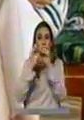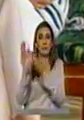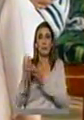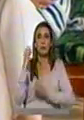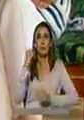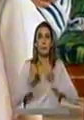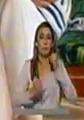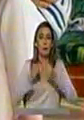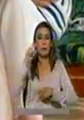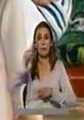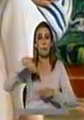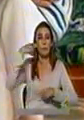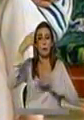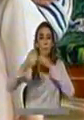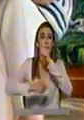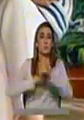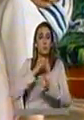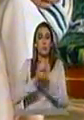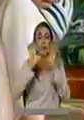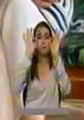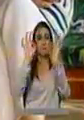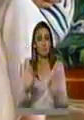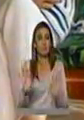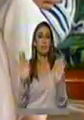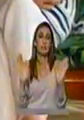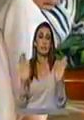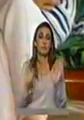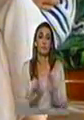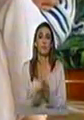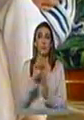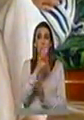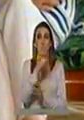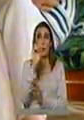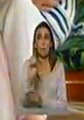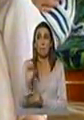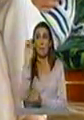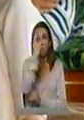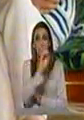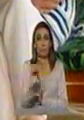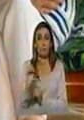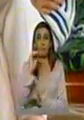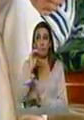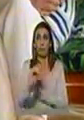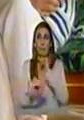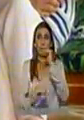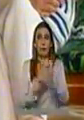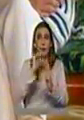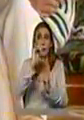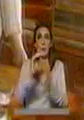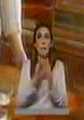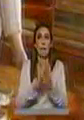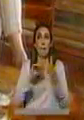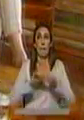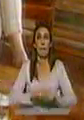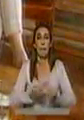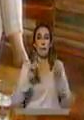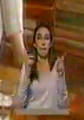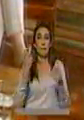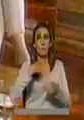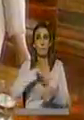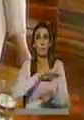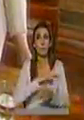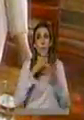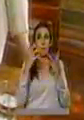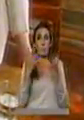del próximo año está listo, que tiene un avance de un 20% de lo que debería ser. Entonces nosotros queremos